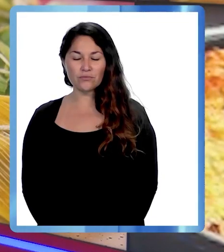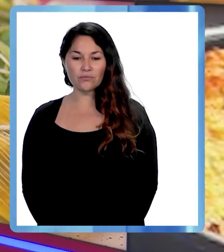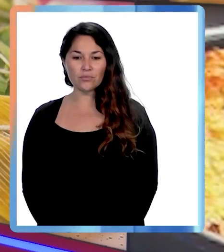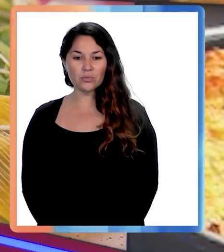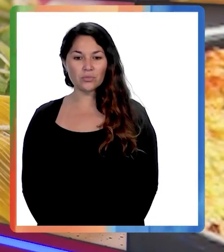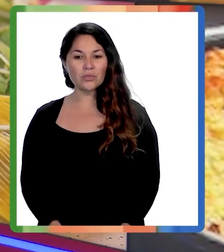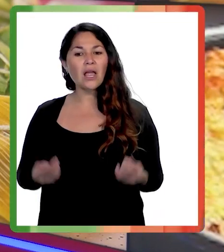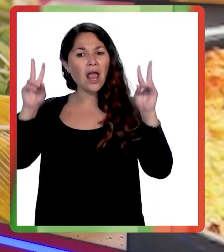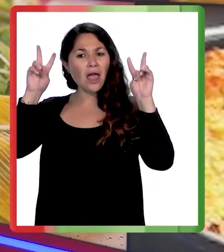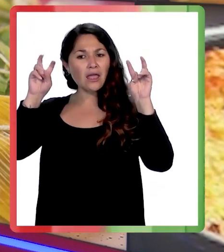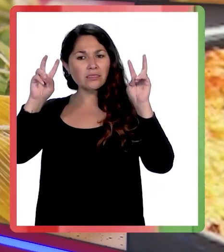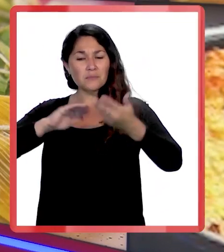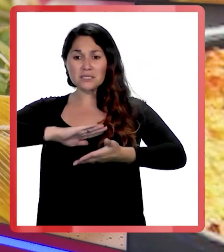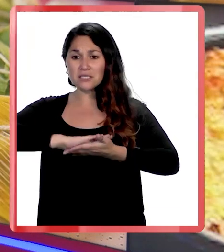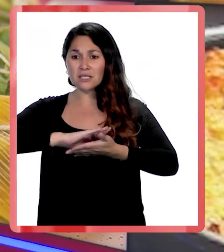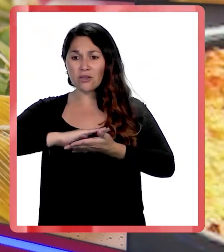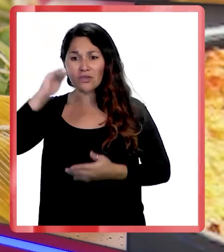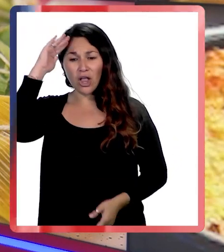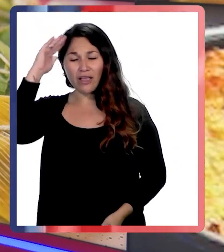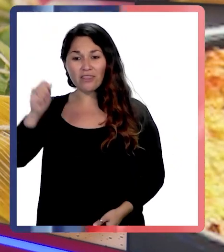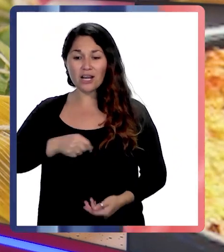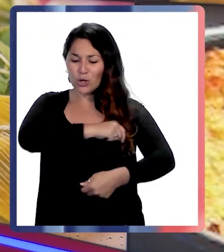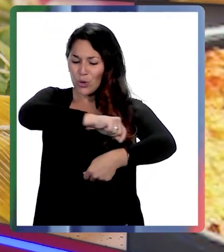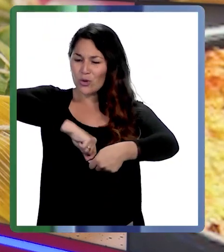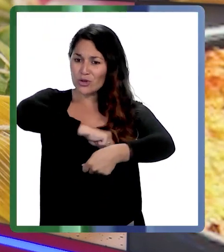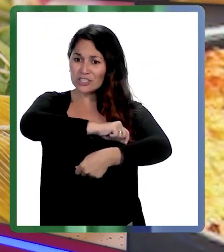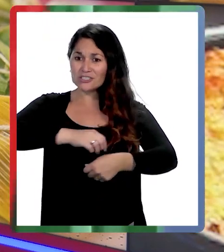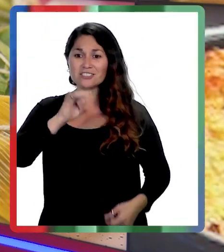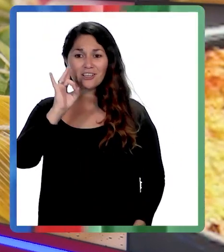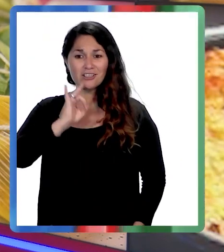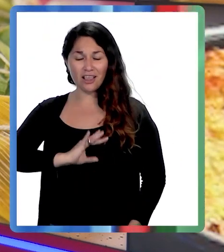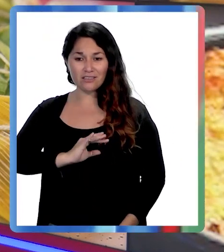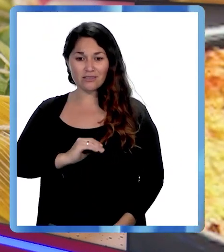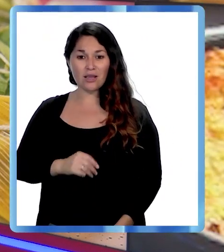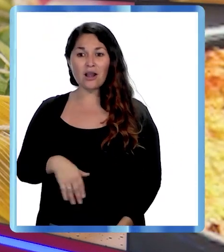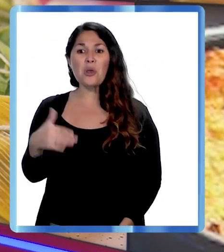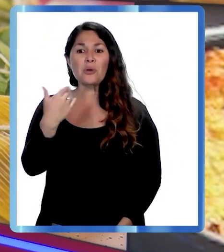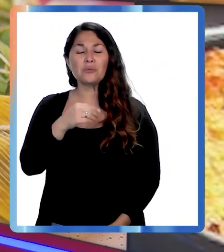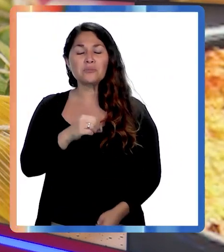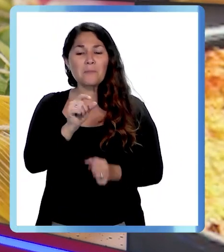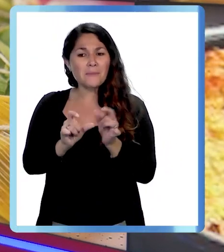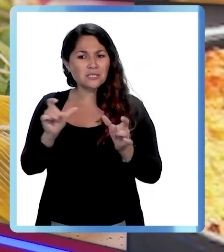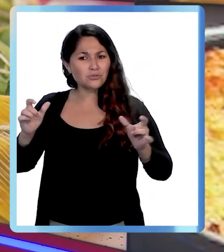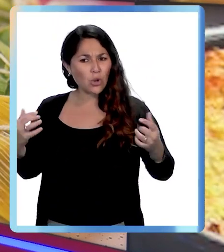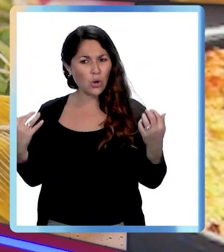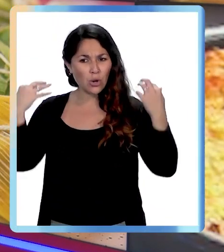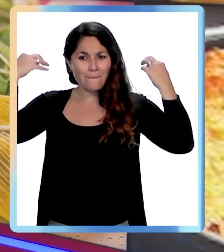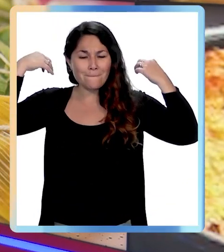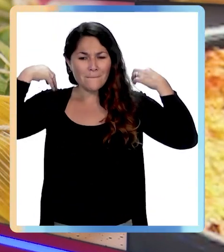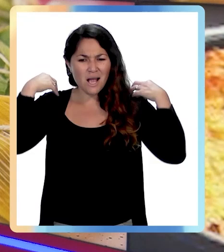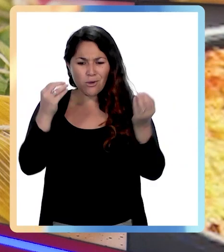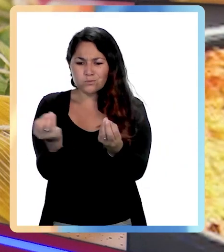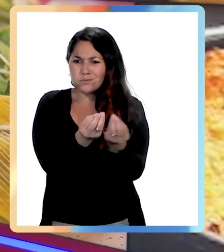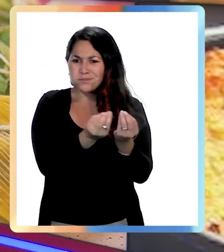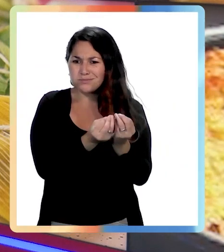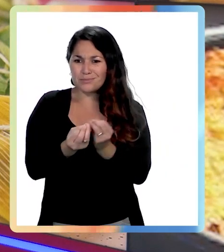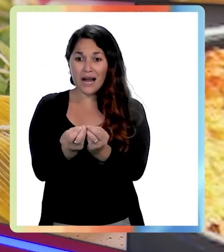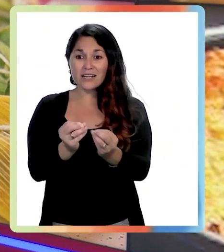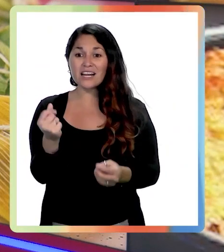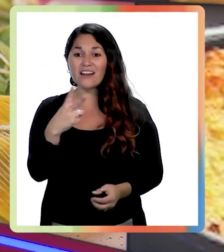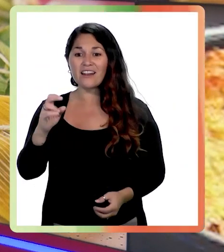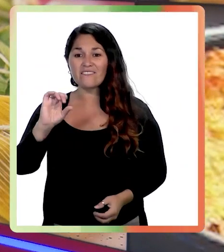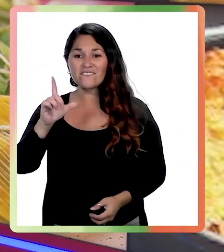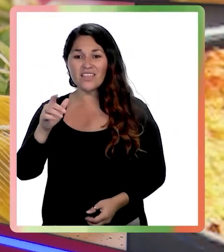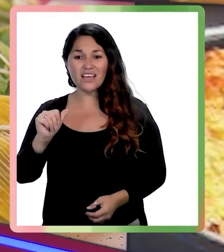En el marco de la celebración del Día de la Cocina Chilena, autoridades de gobierno se reunieron en La Vega Central, donde realizaron